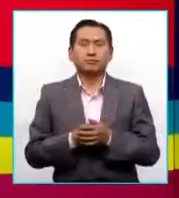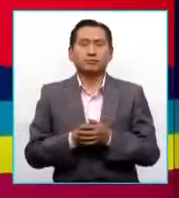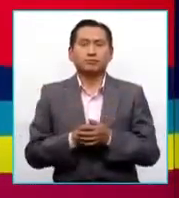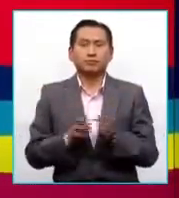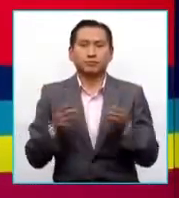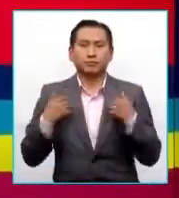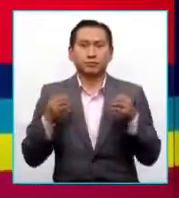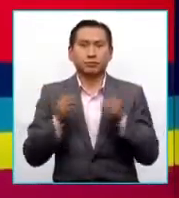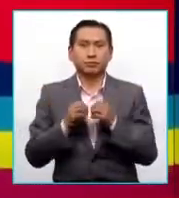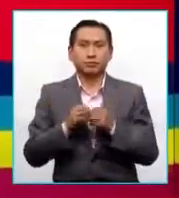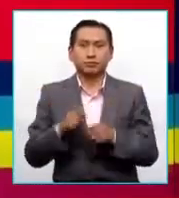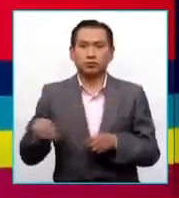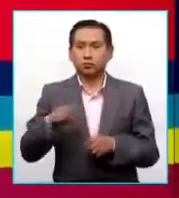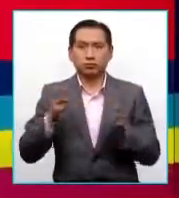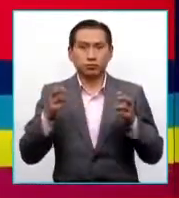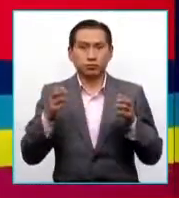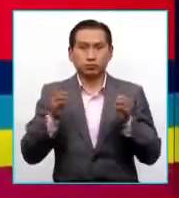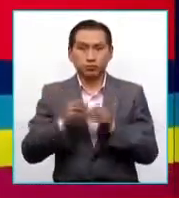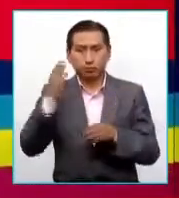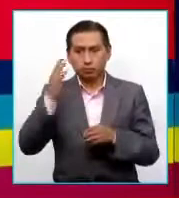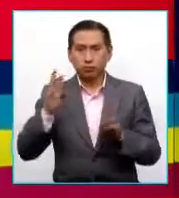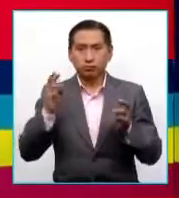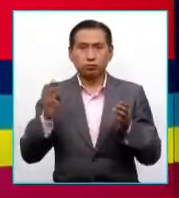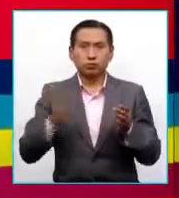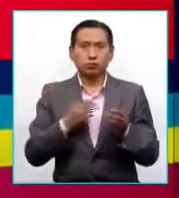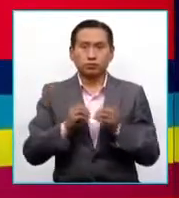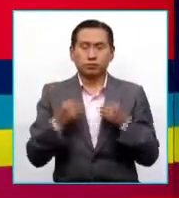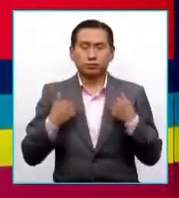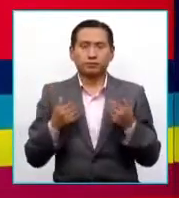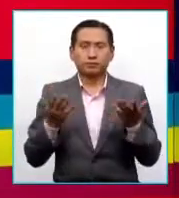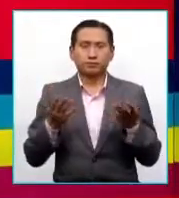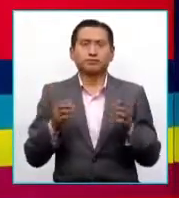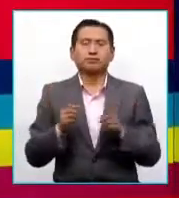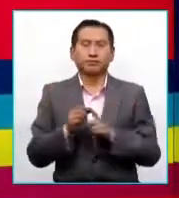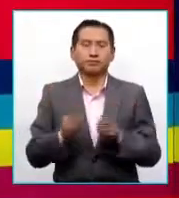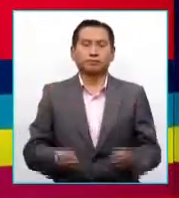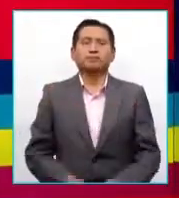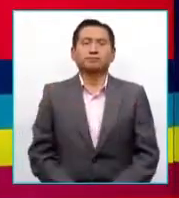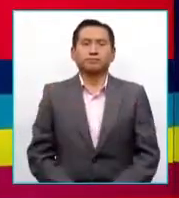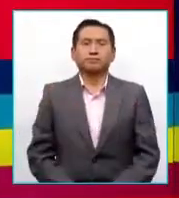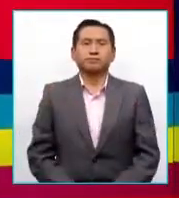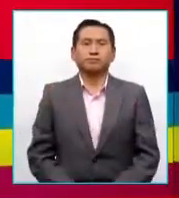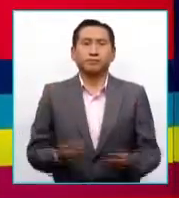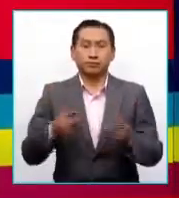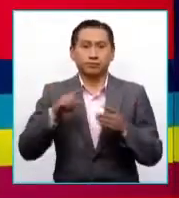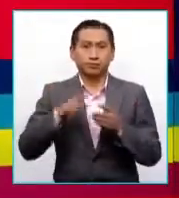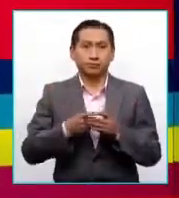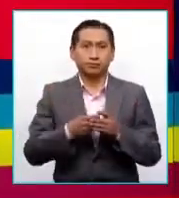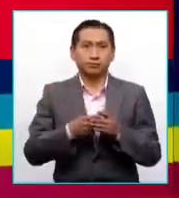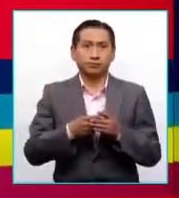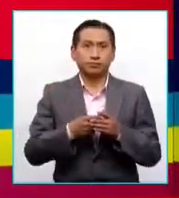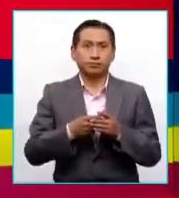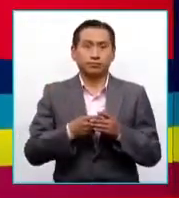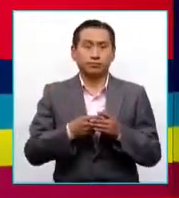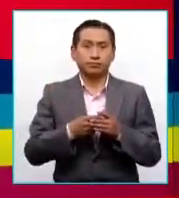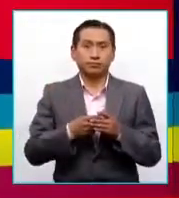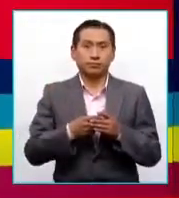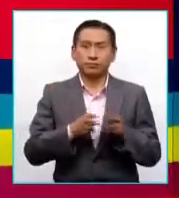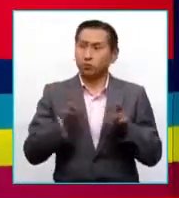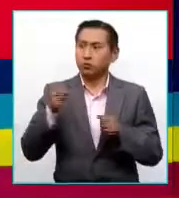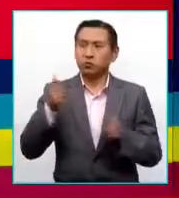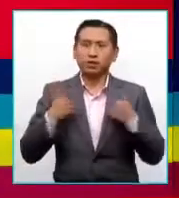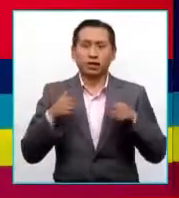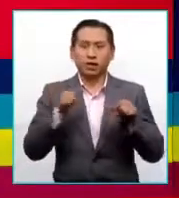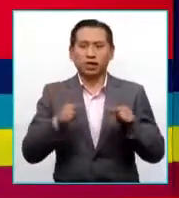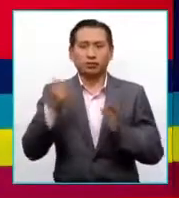mañana de nuestro programa, porque será un programa especial de música y de emociones acá en el estudio. Vamos a arrancar directamente reconociendo cuáles son